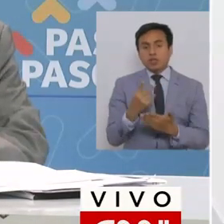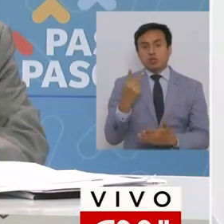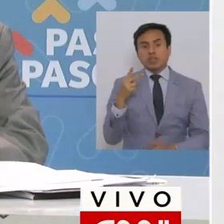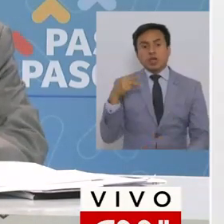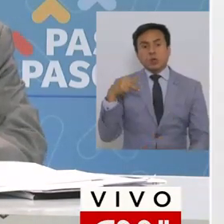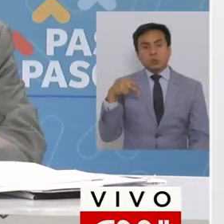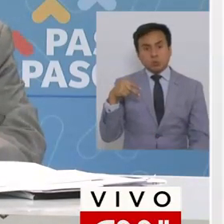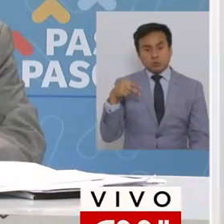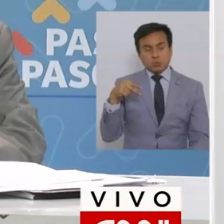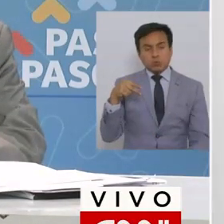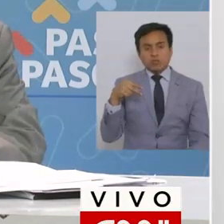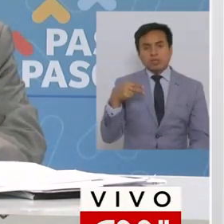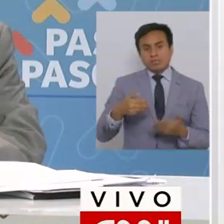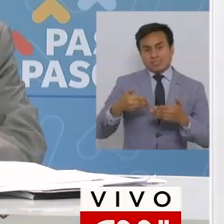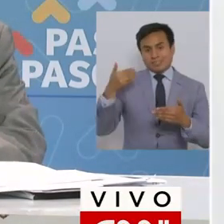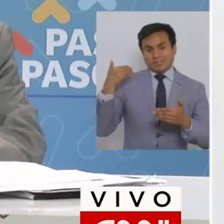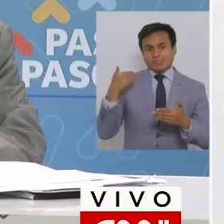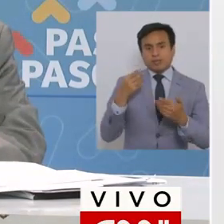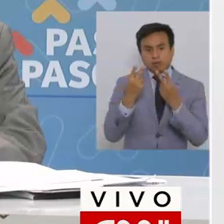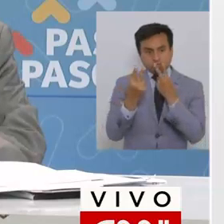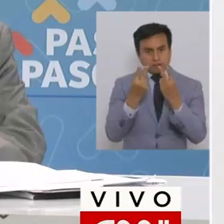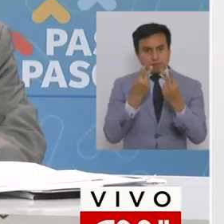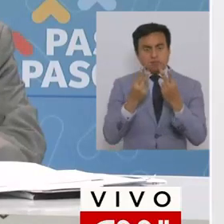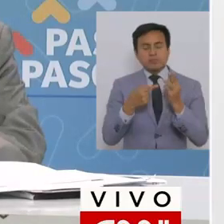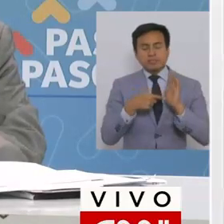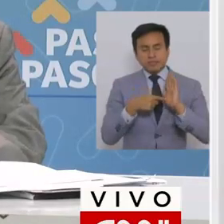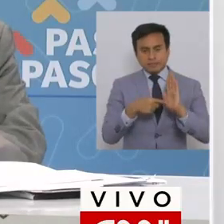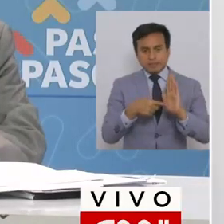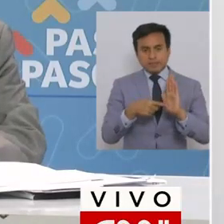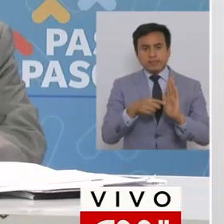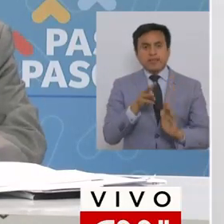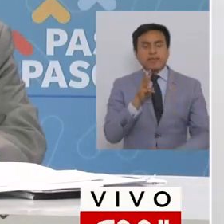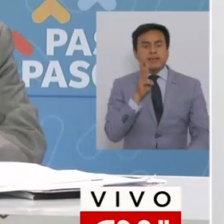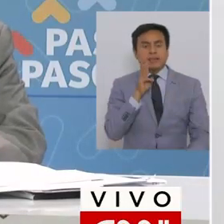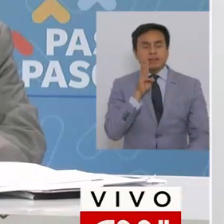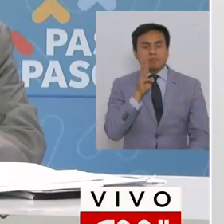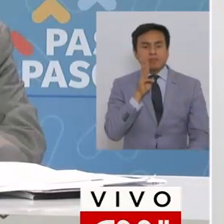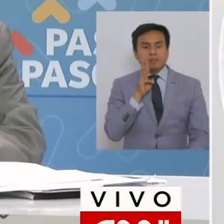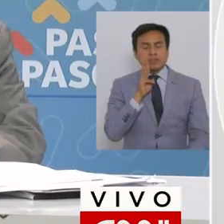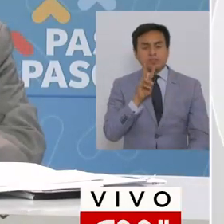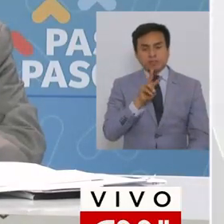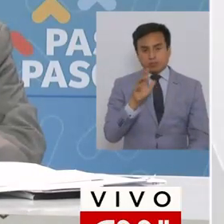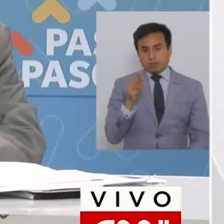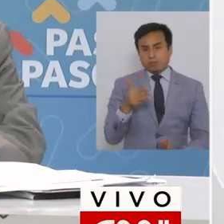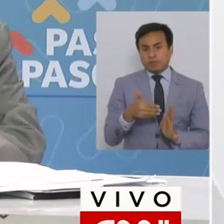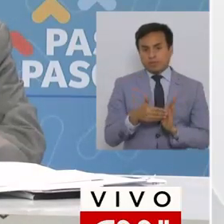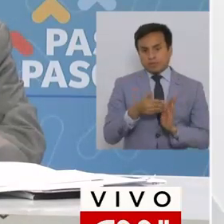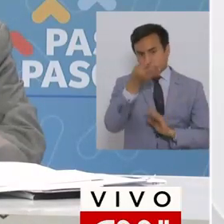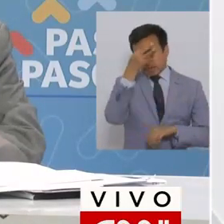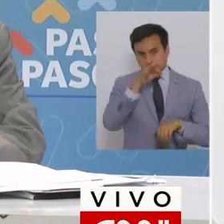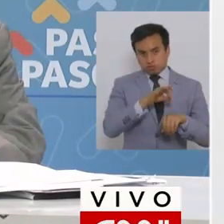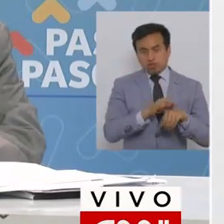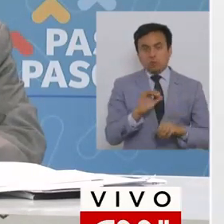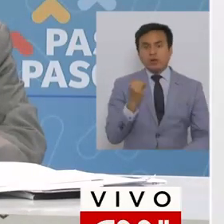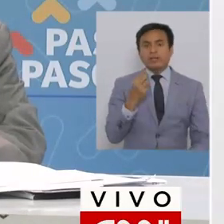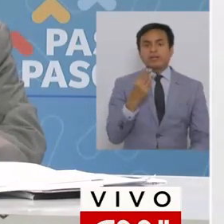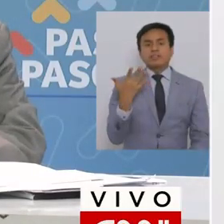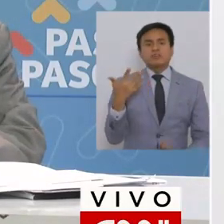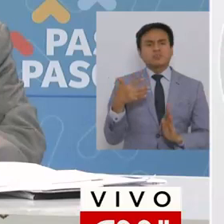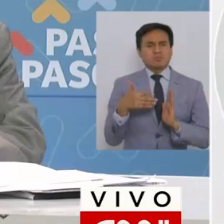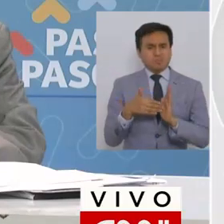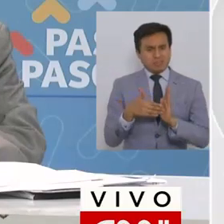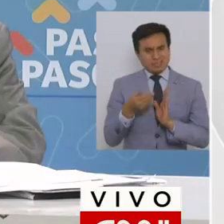junio, nosotros observamos lo siguiente: el miércoles tuvimos 29.000 casos, el jueves